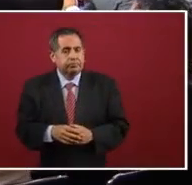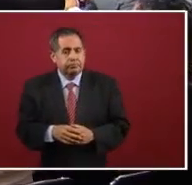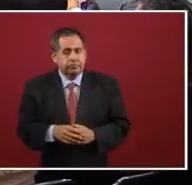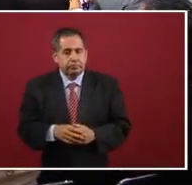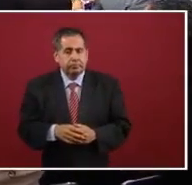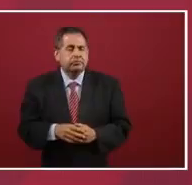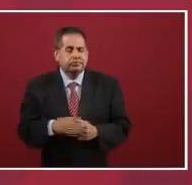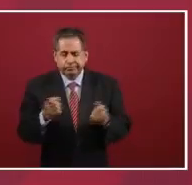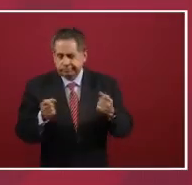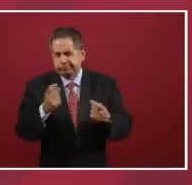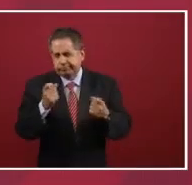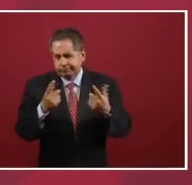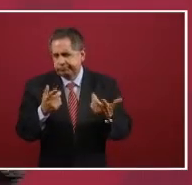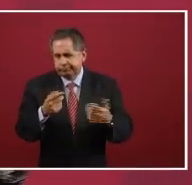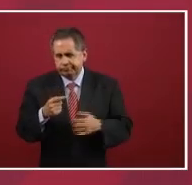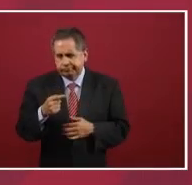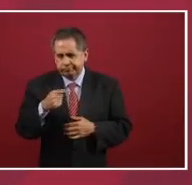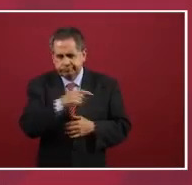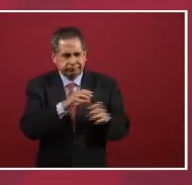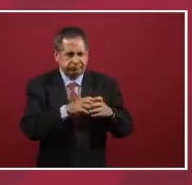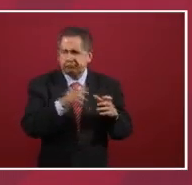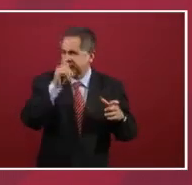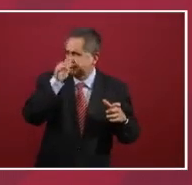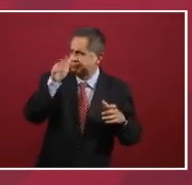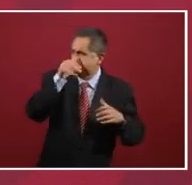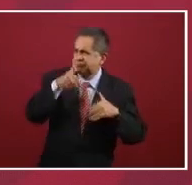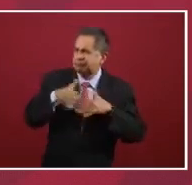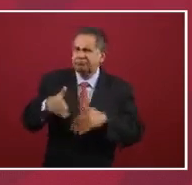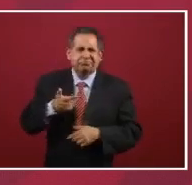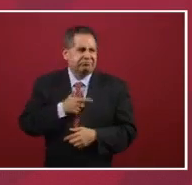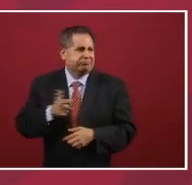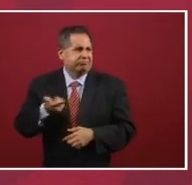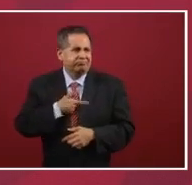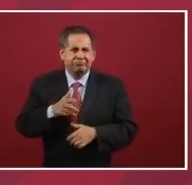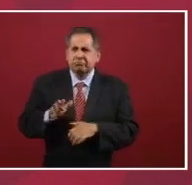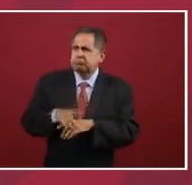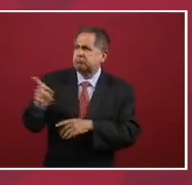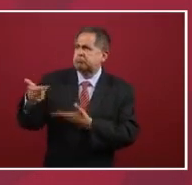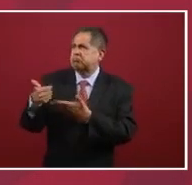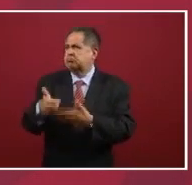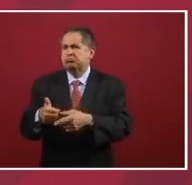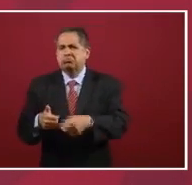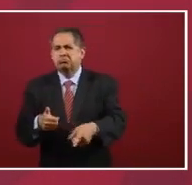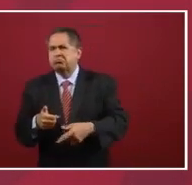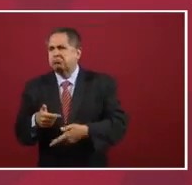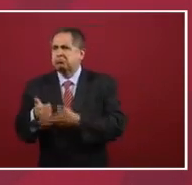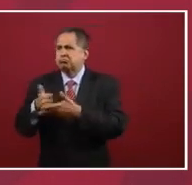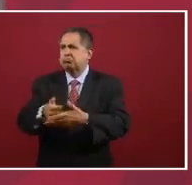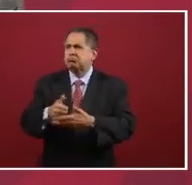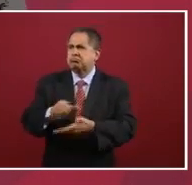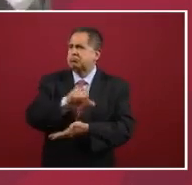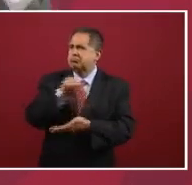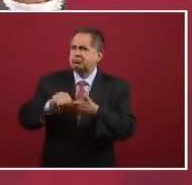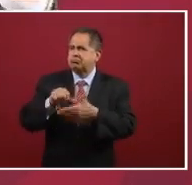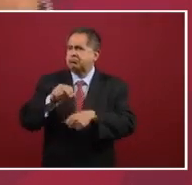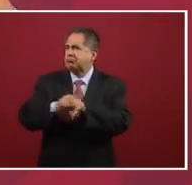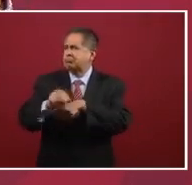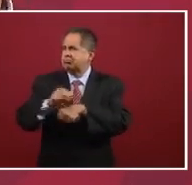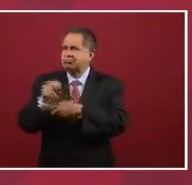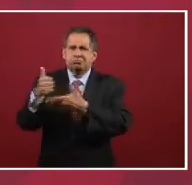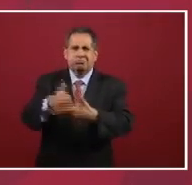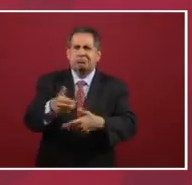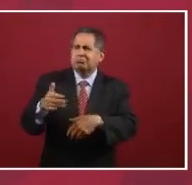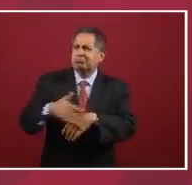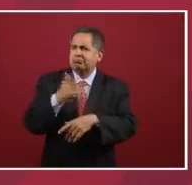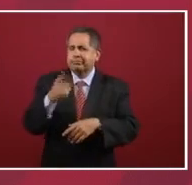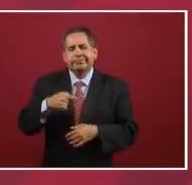sí hay las protestas, las quejas, que ¿por qué ayudamos a los centroamericanos? Eso tiene mucho que ver con